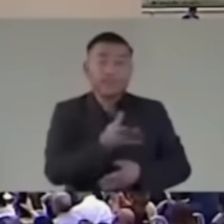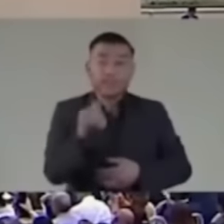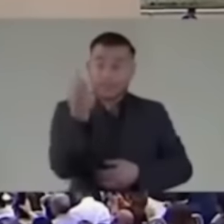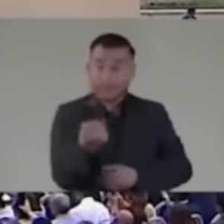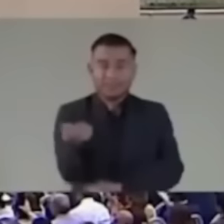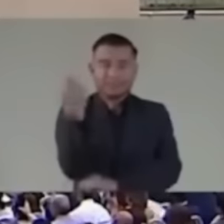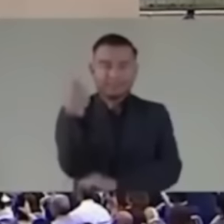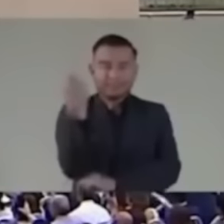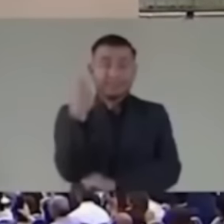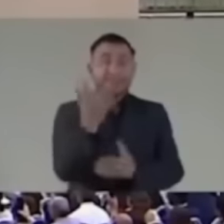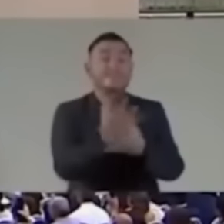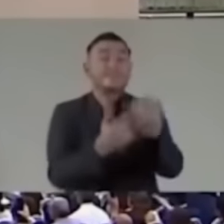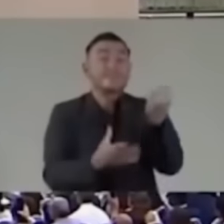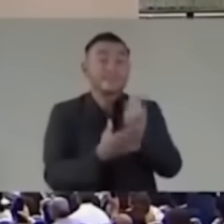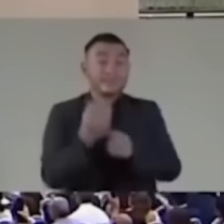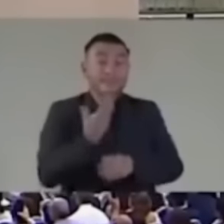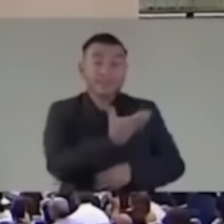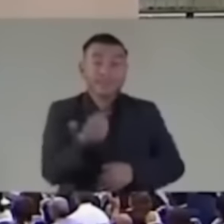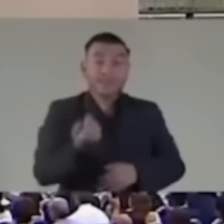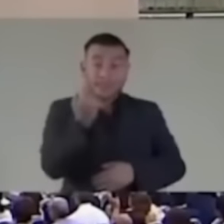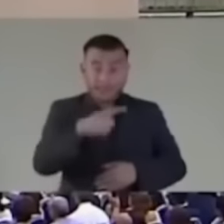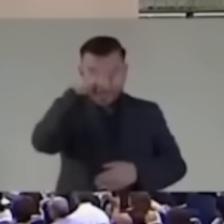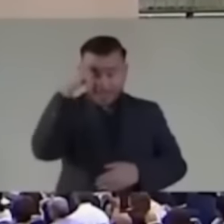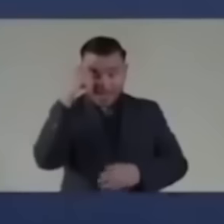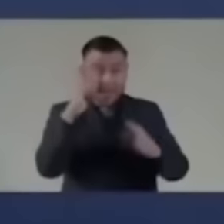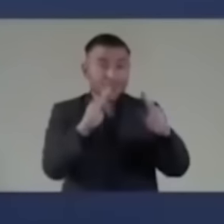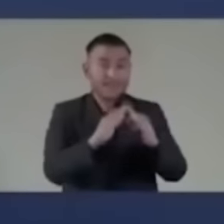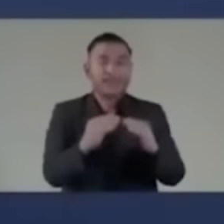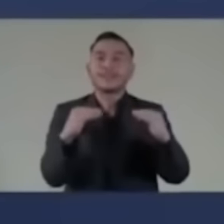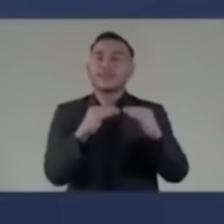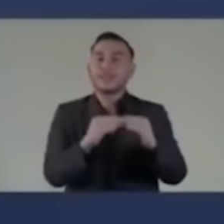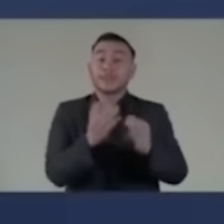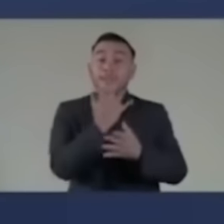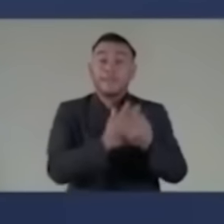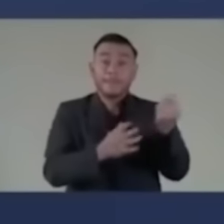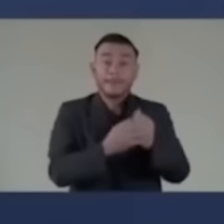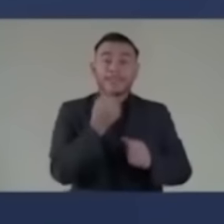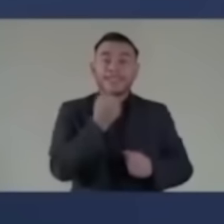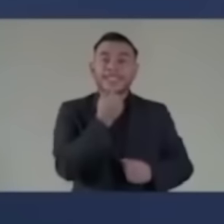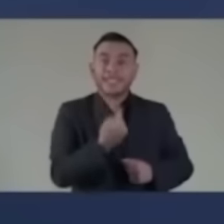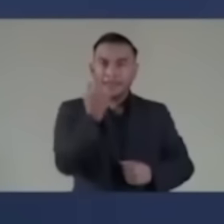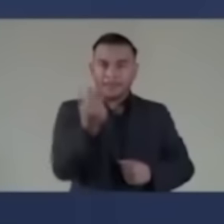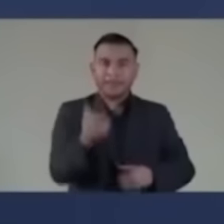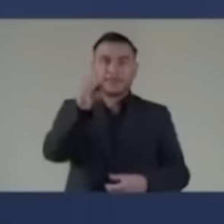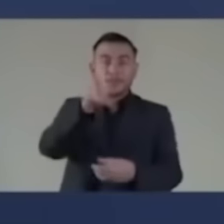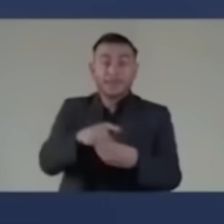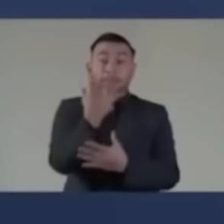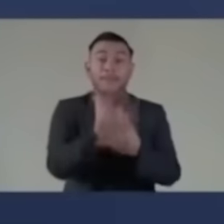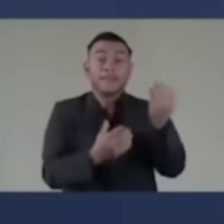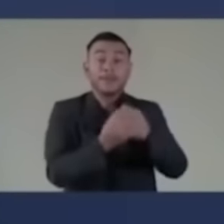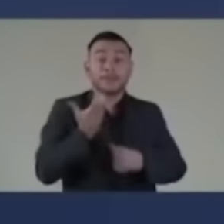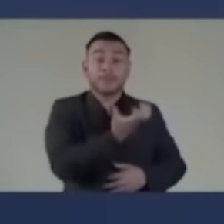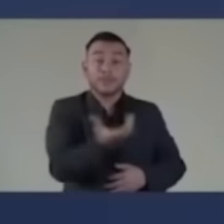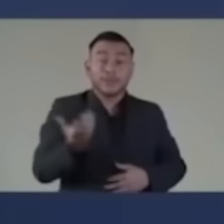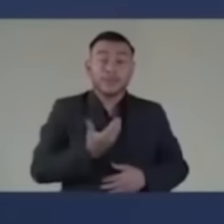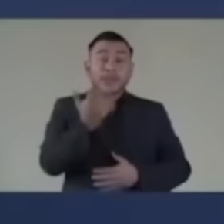pescadores, en las manos de nuestras amas de casa y, por supuesto, en las manos de nuestras personas con discapacidad, en las manos de todos, en las